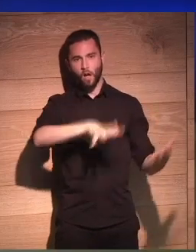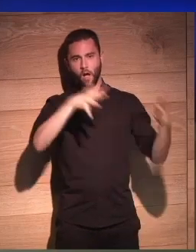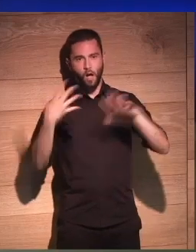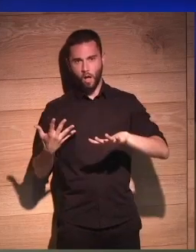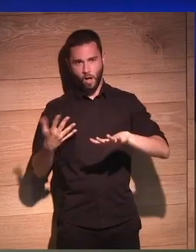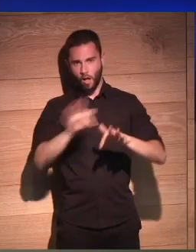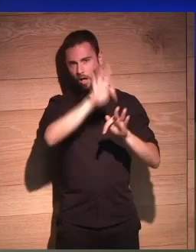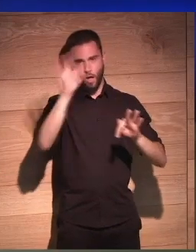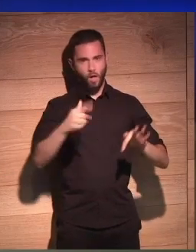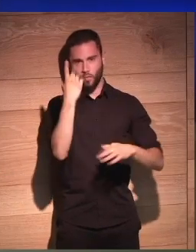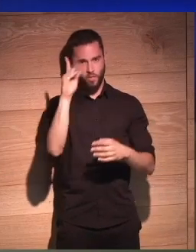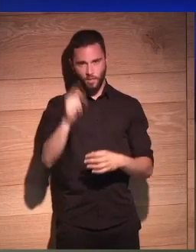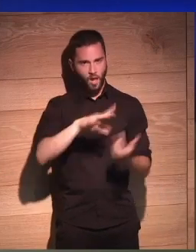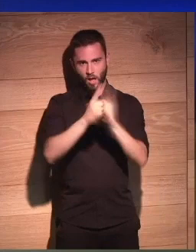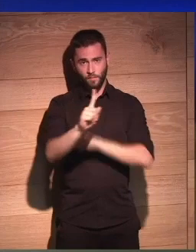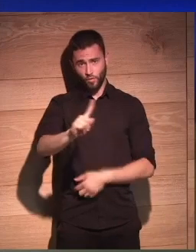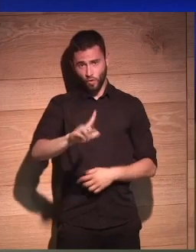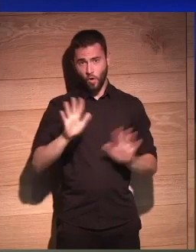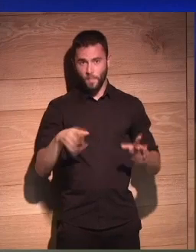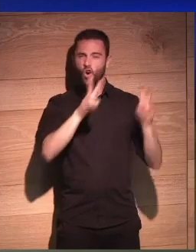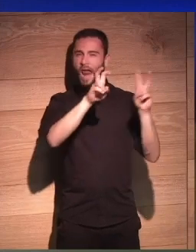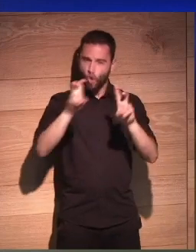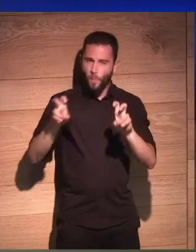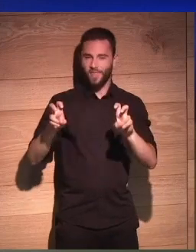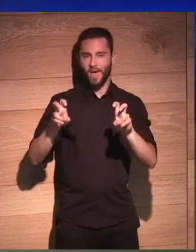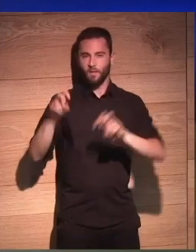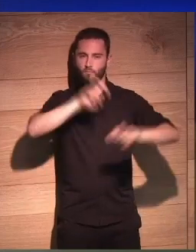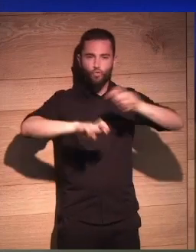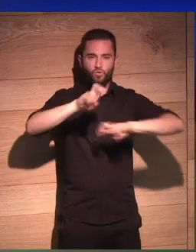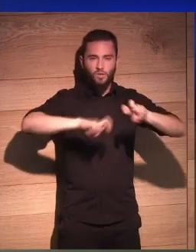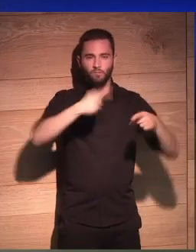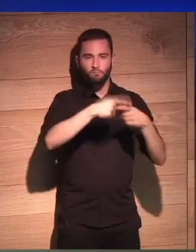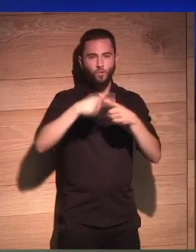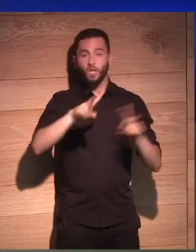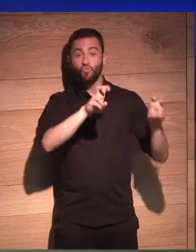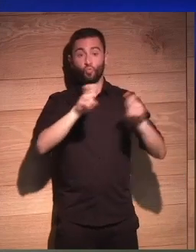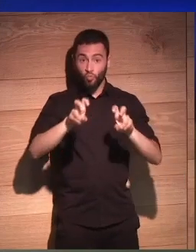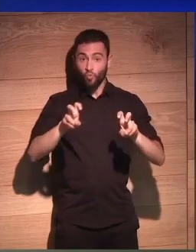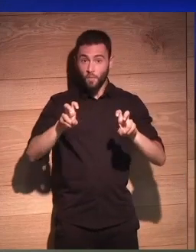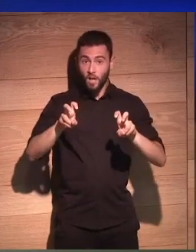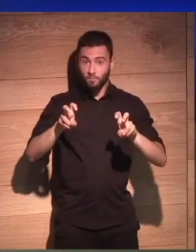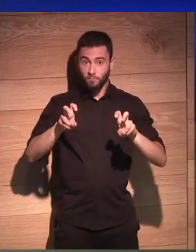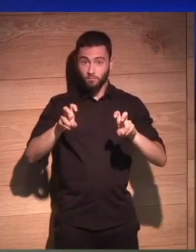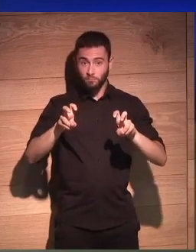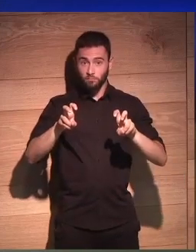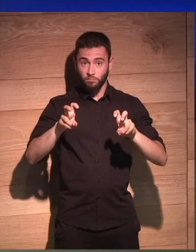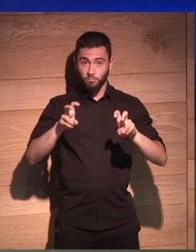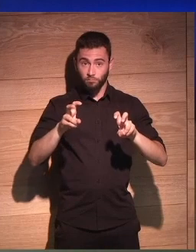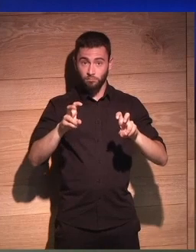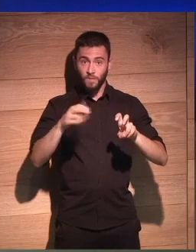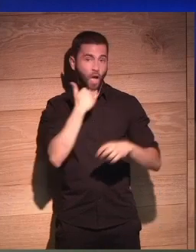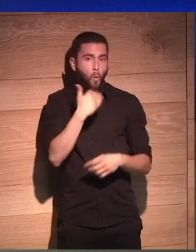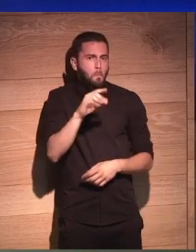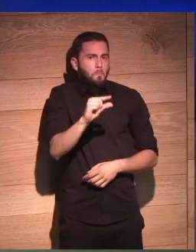la mañana, pero simplemente... Hablaba antes de la novedad, buscar algo no, nuevo, ¿no? Algo puede ser algo muy